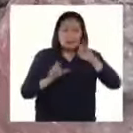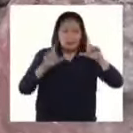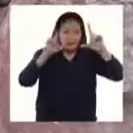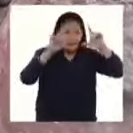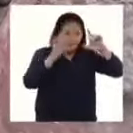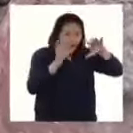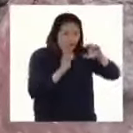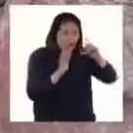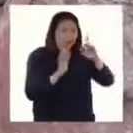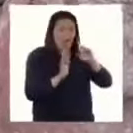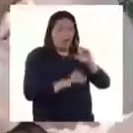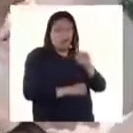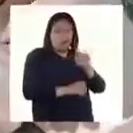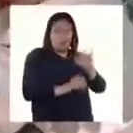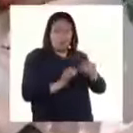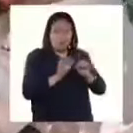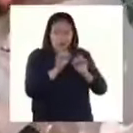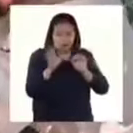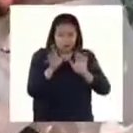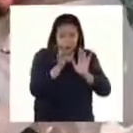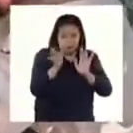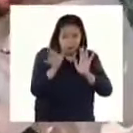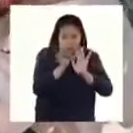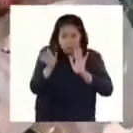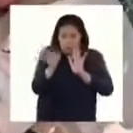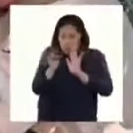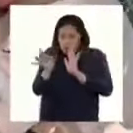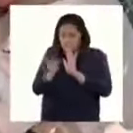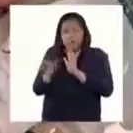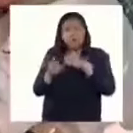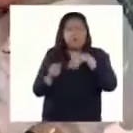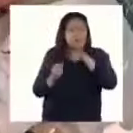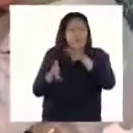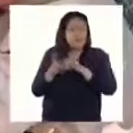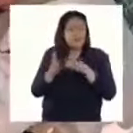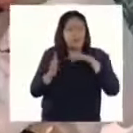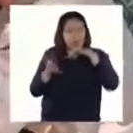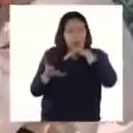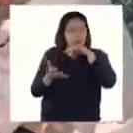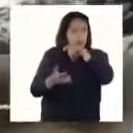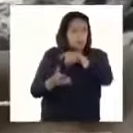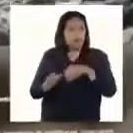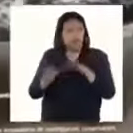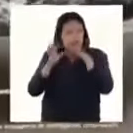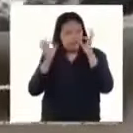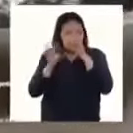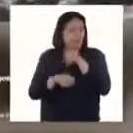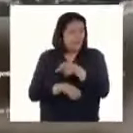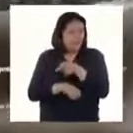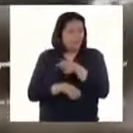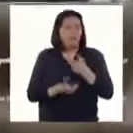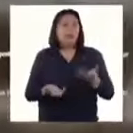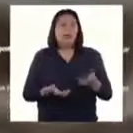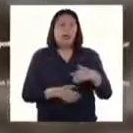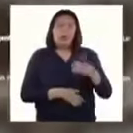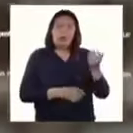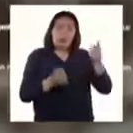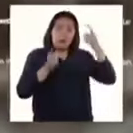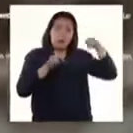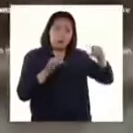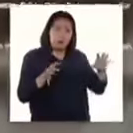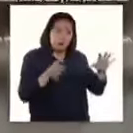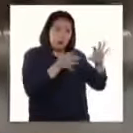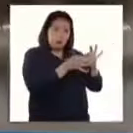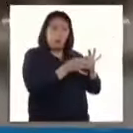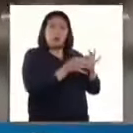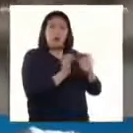con sensores de movimiento para poder documentar y estudiar a este felino. De acuerdo con la Alianza